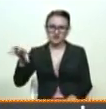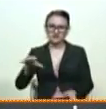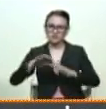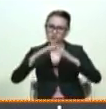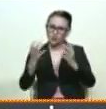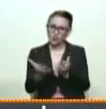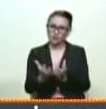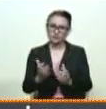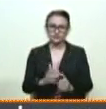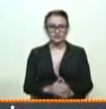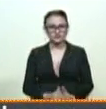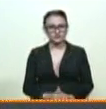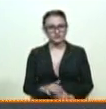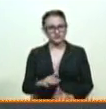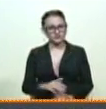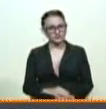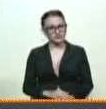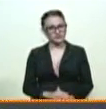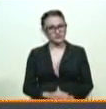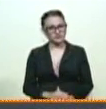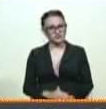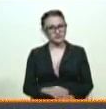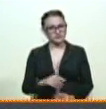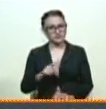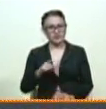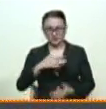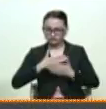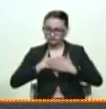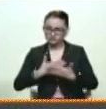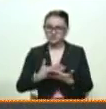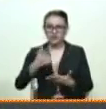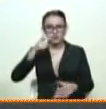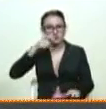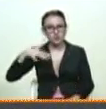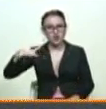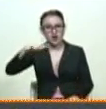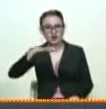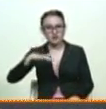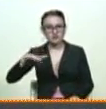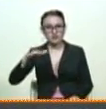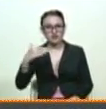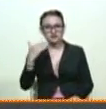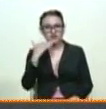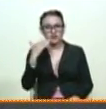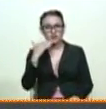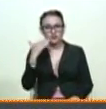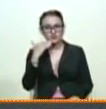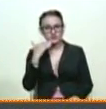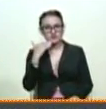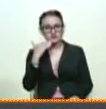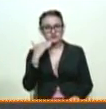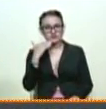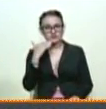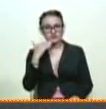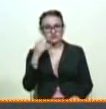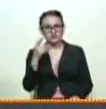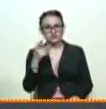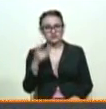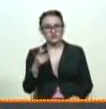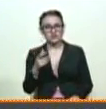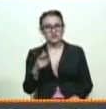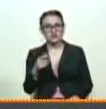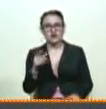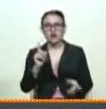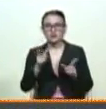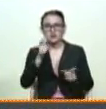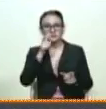humanidad. Por eso nos solidarizamos con el pueblo de los Estados Unidos en sus nobles